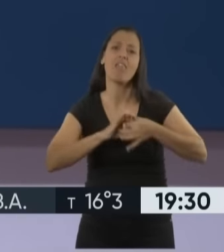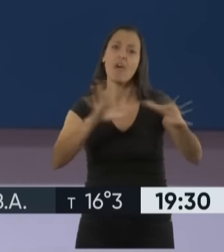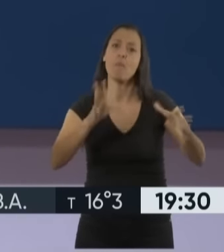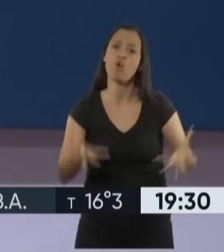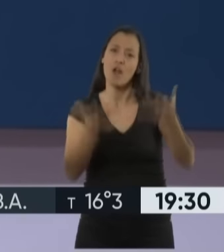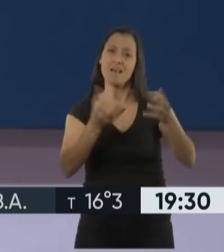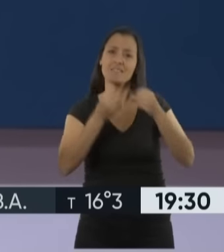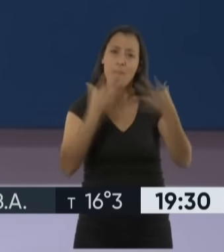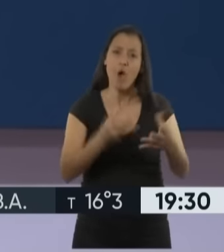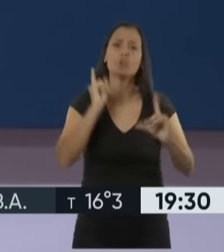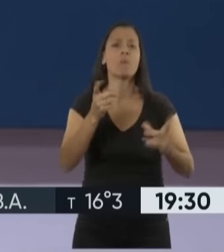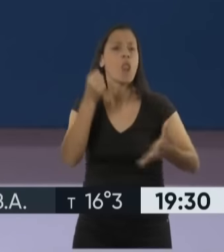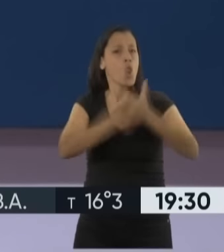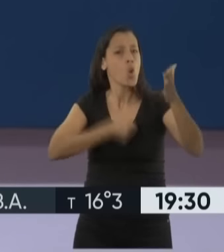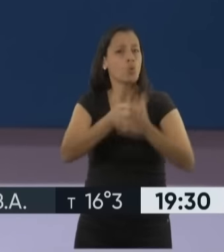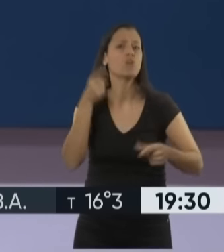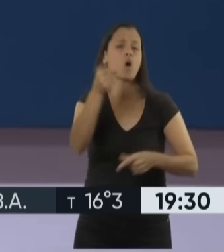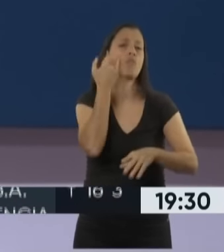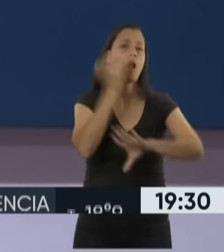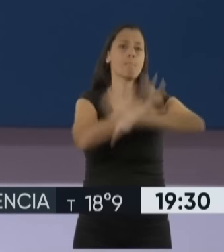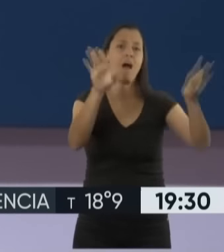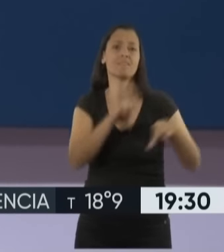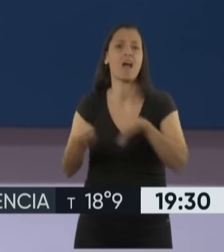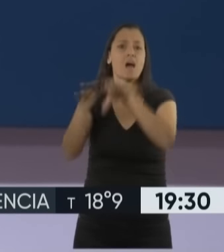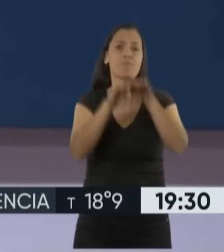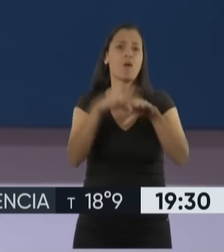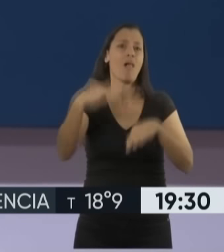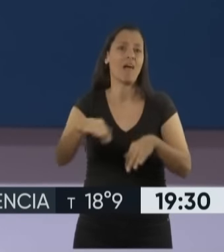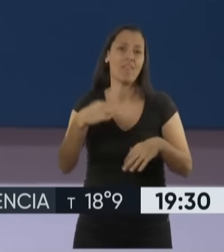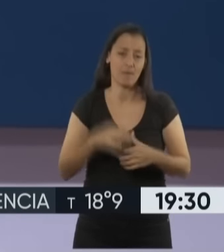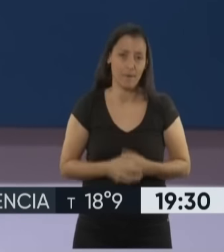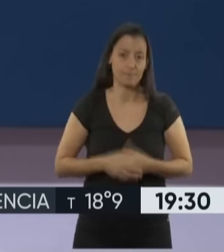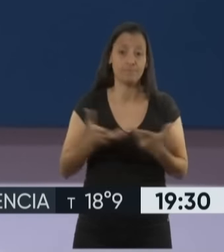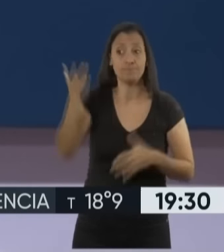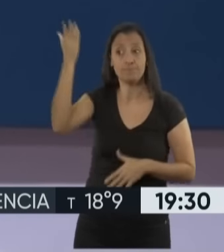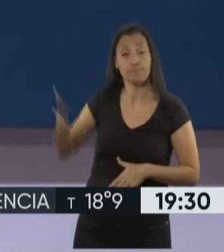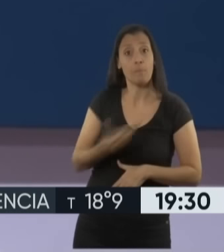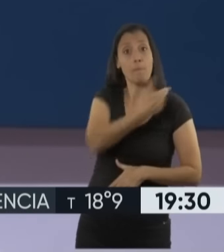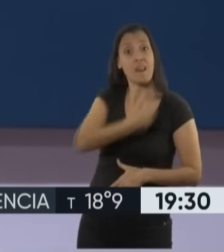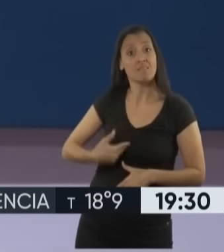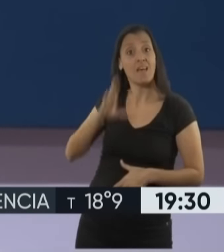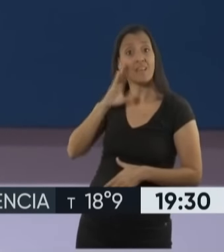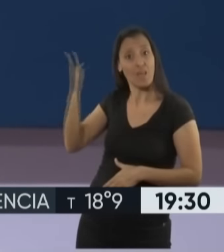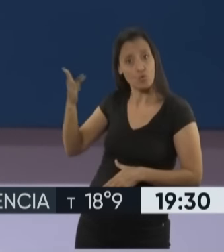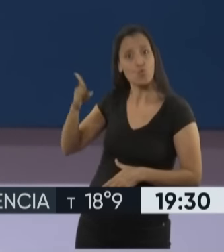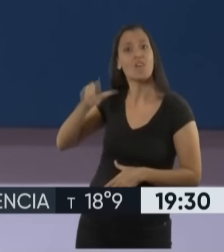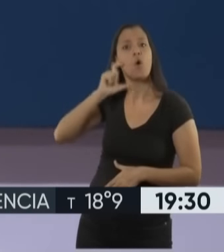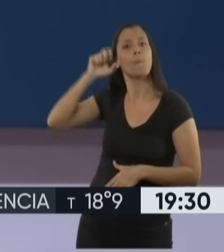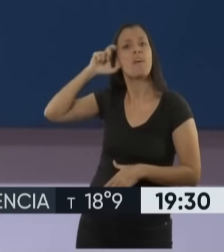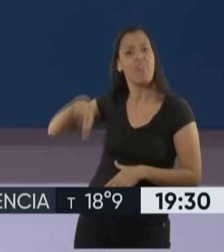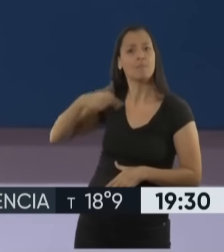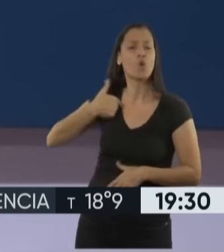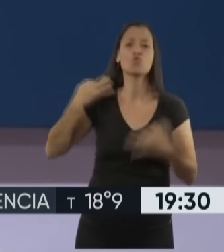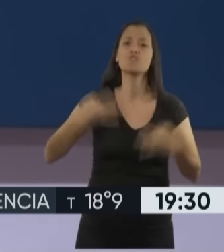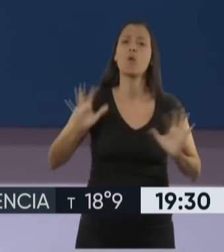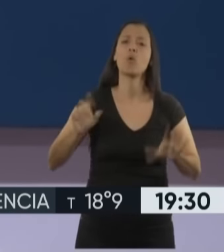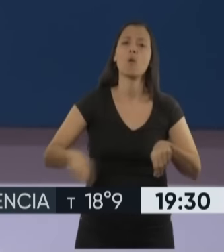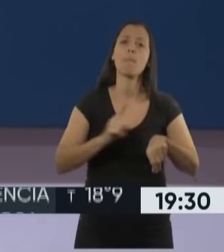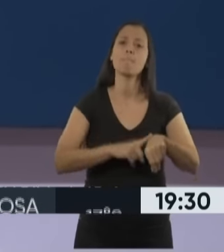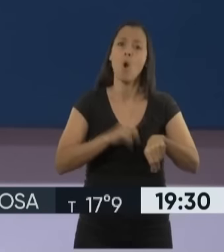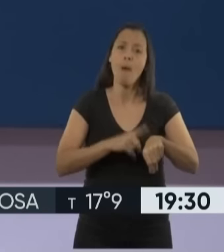y la lucha contra la desigualdad presidente bailen estoy segura de que es momento